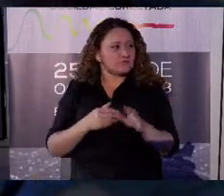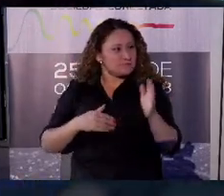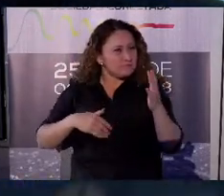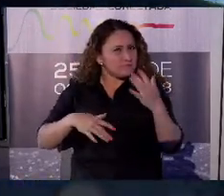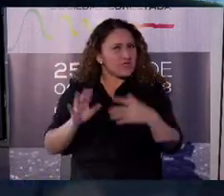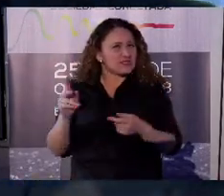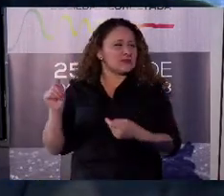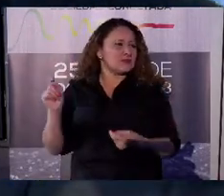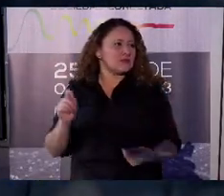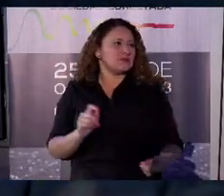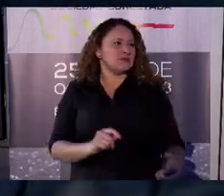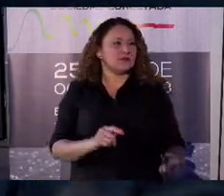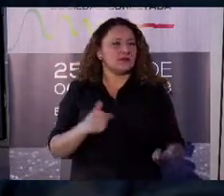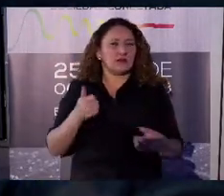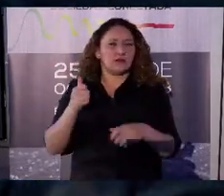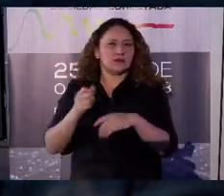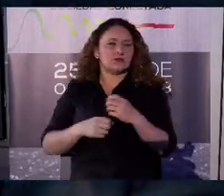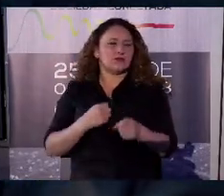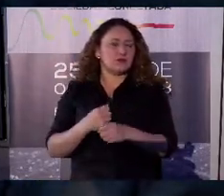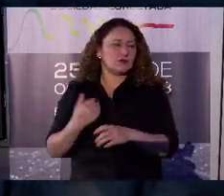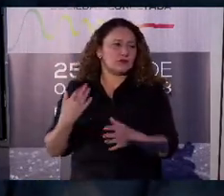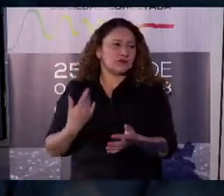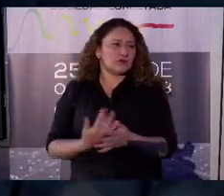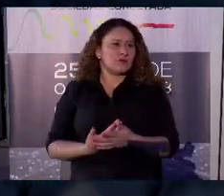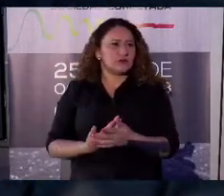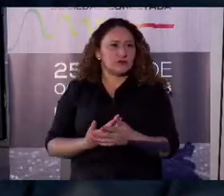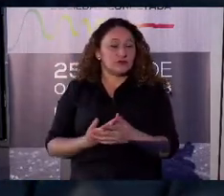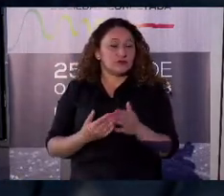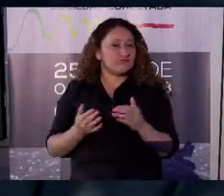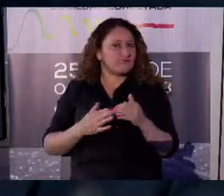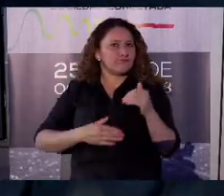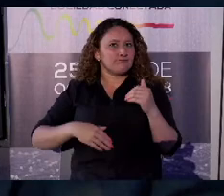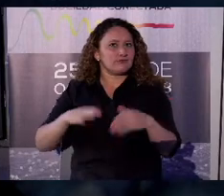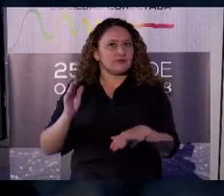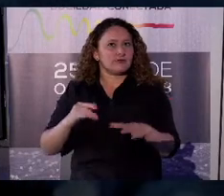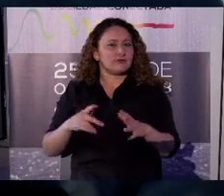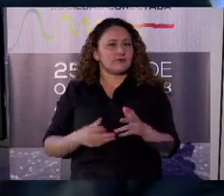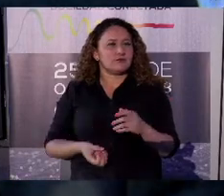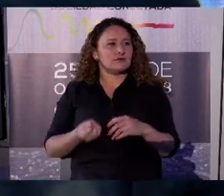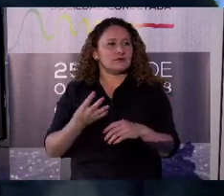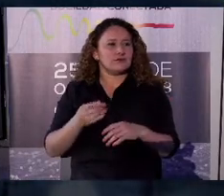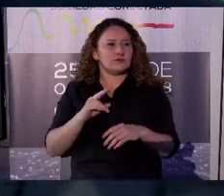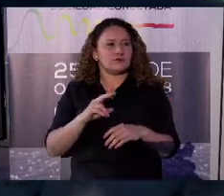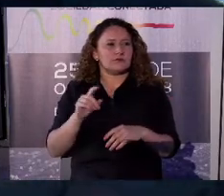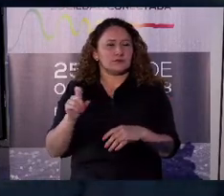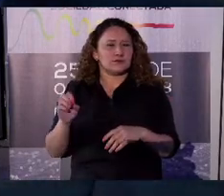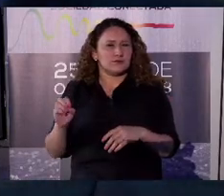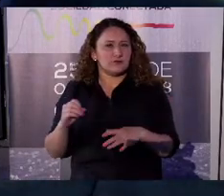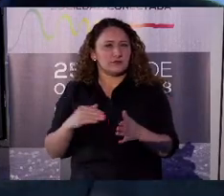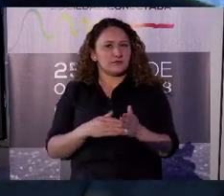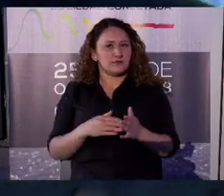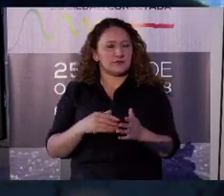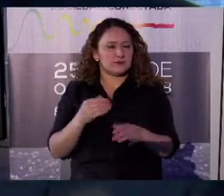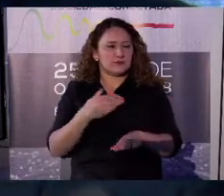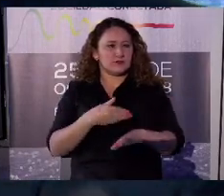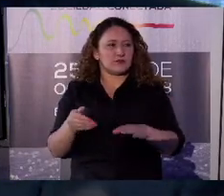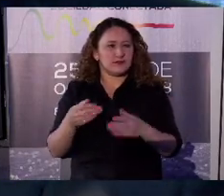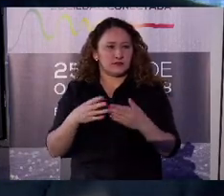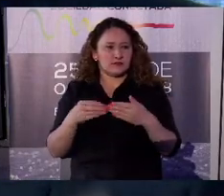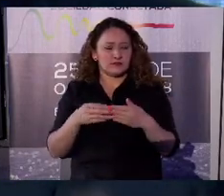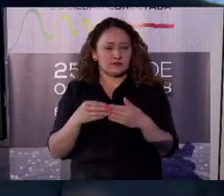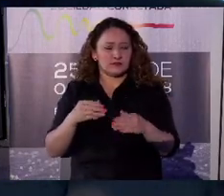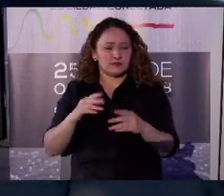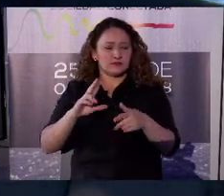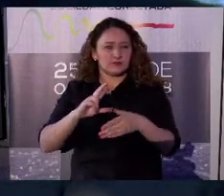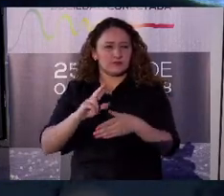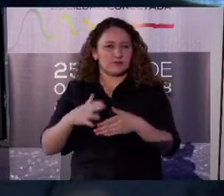los últimos 10 años. Estimaciones preliminares indican que son del orden de 260 mil millones de dólares en los países de América